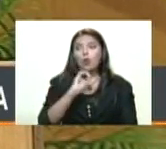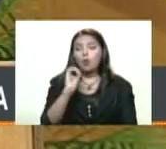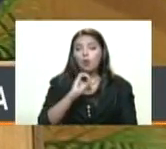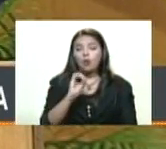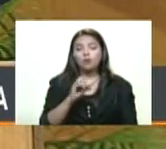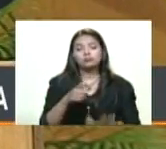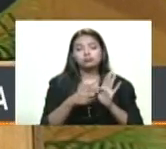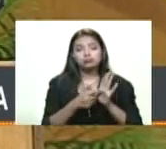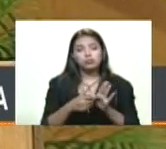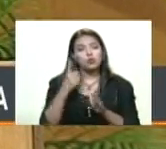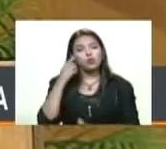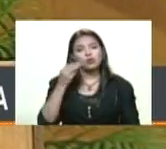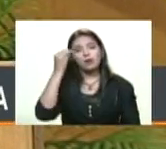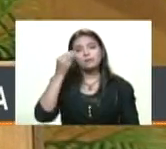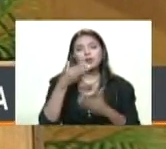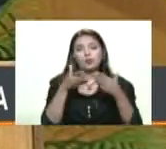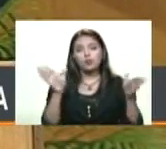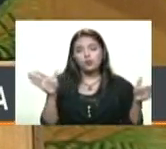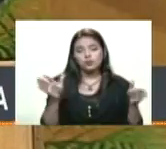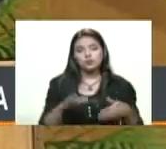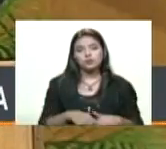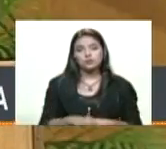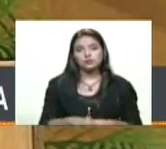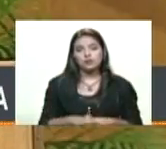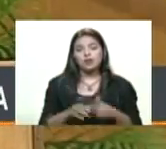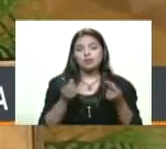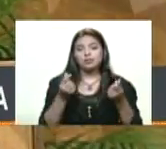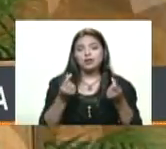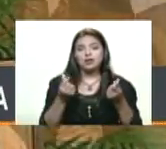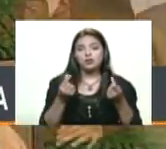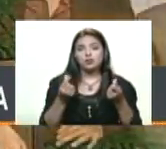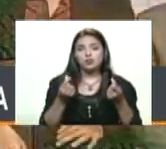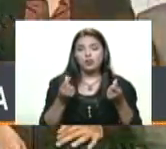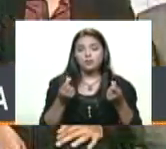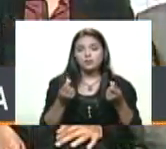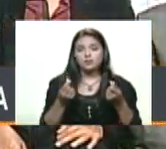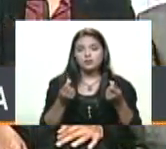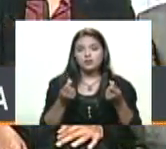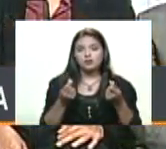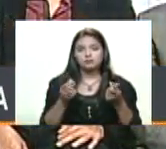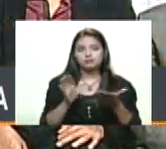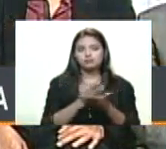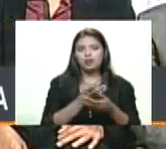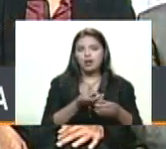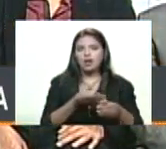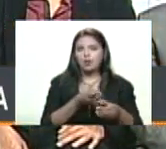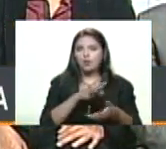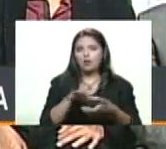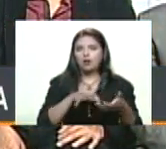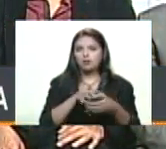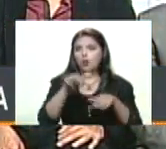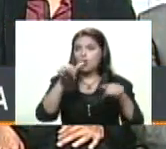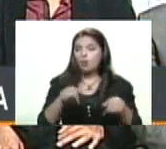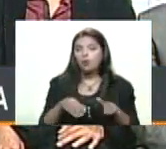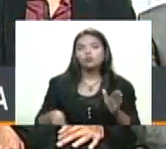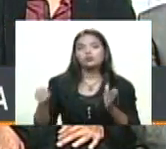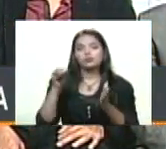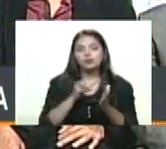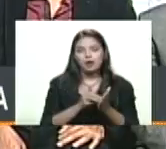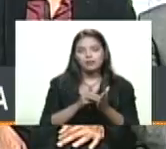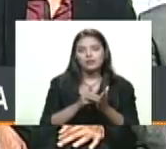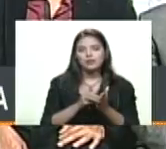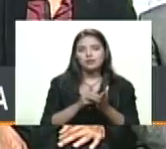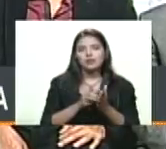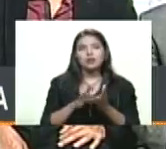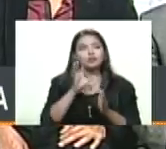foco de la opinión pública de la economía a la guarimba hoy nuevamente el foco de los